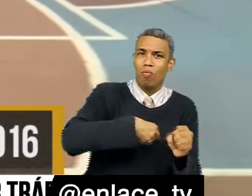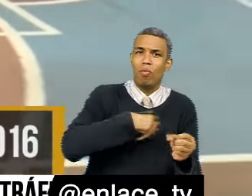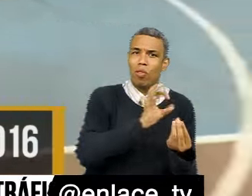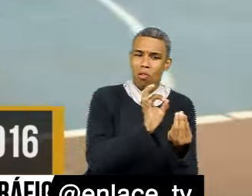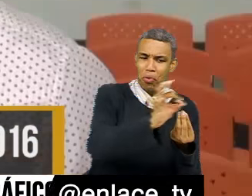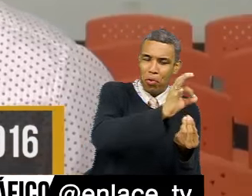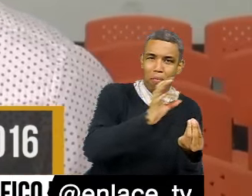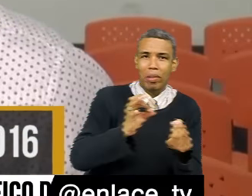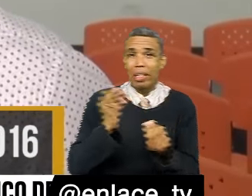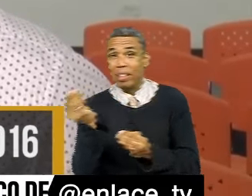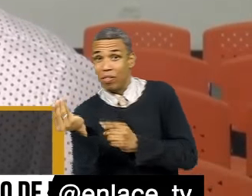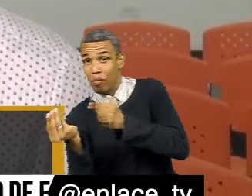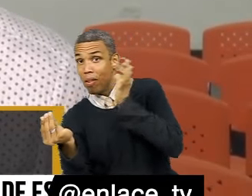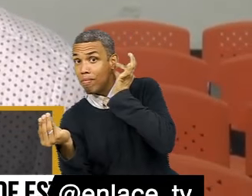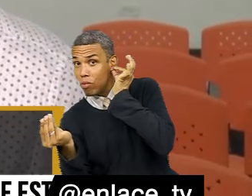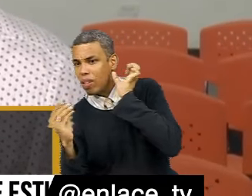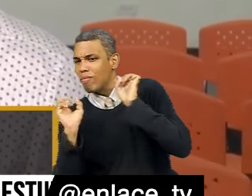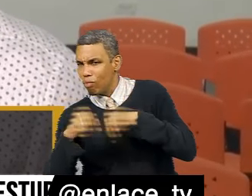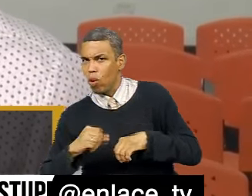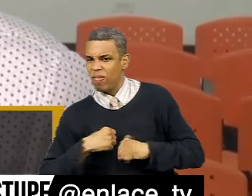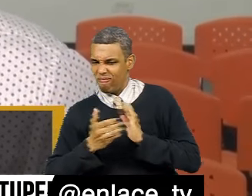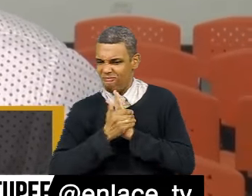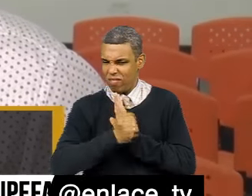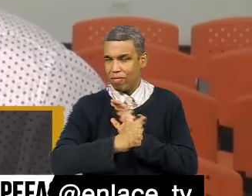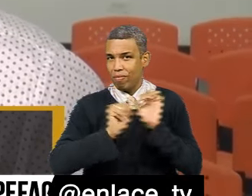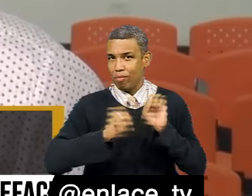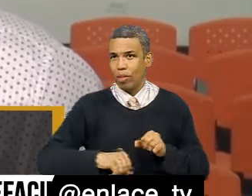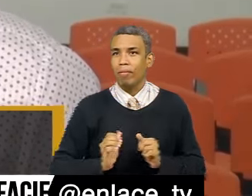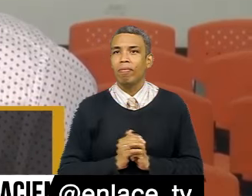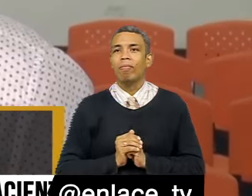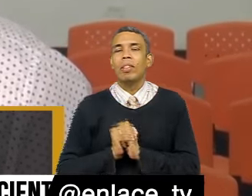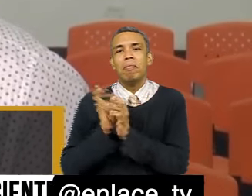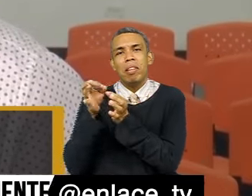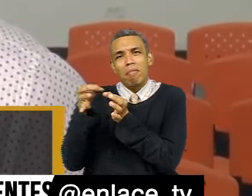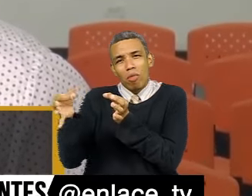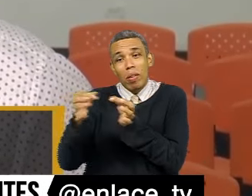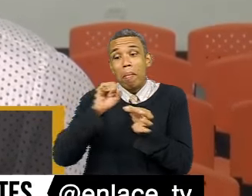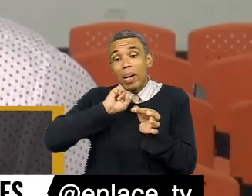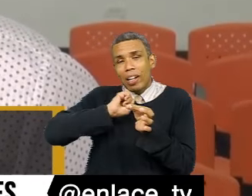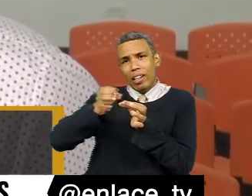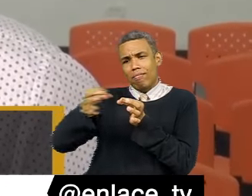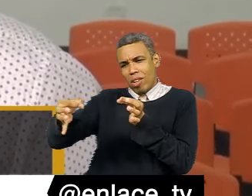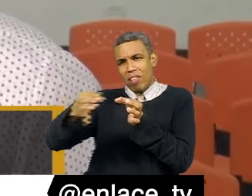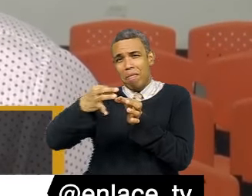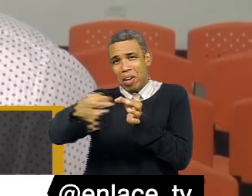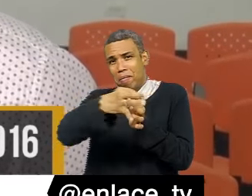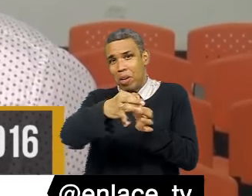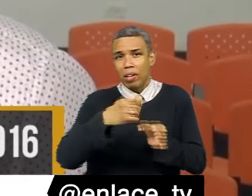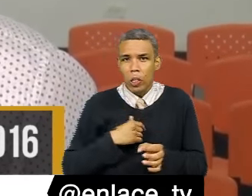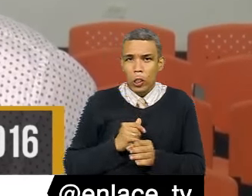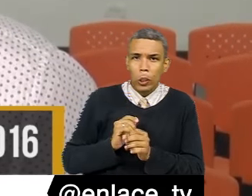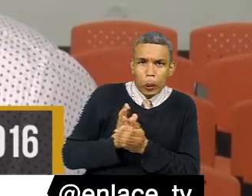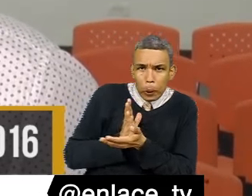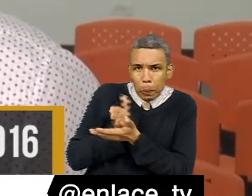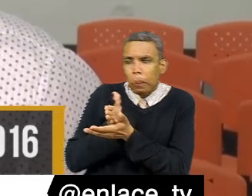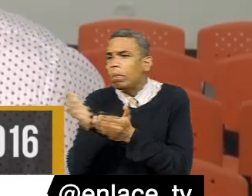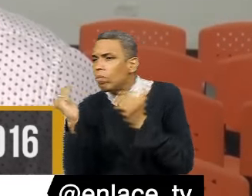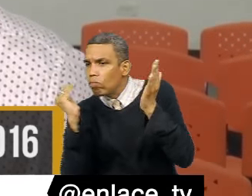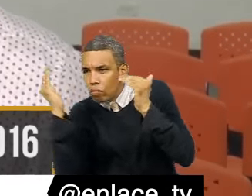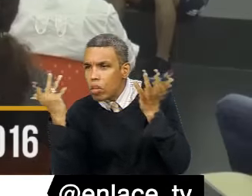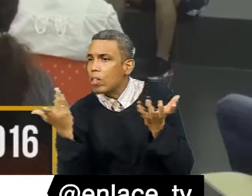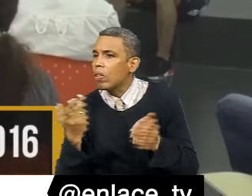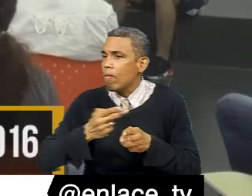Después de haber reunido a todos los delegados de cada corregimiento, dimos las pautas para poder iniciar con la organización